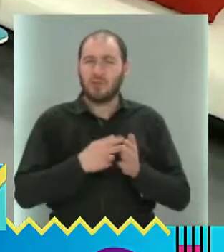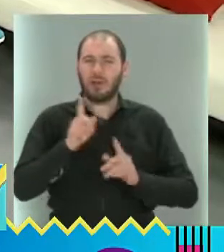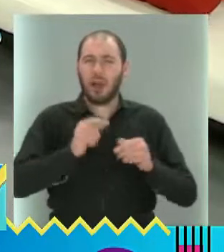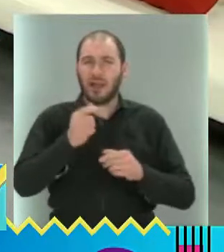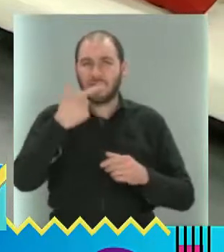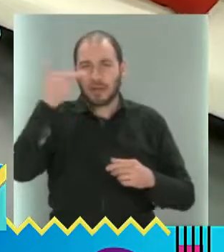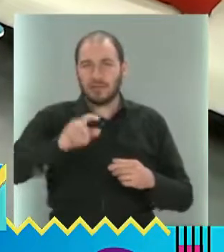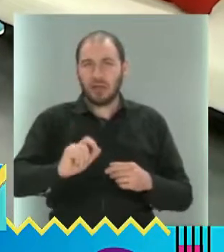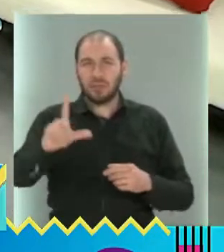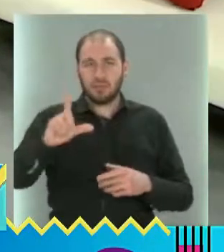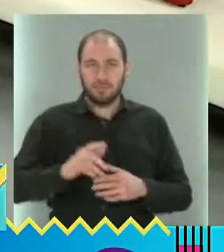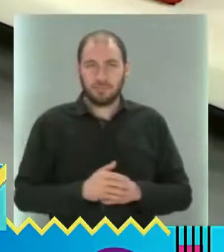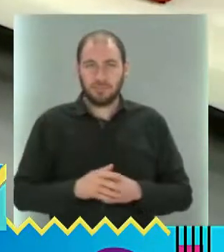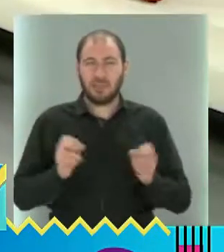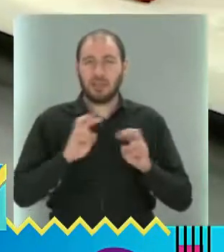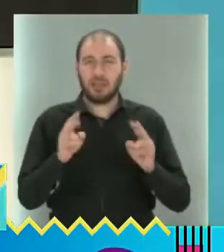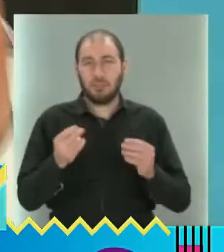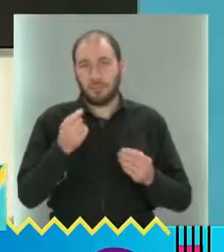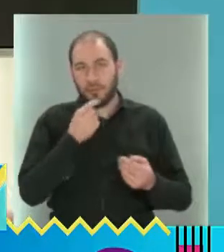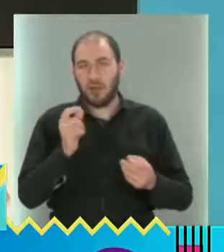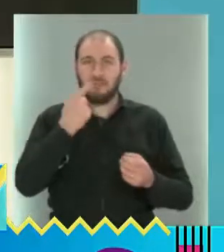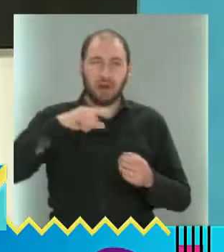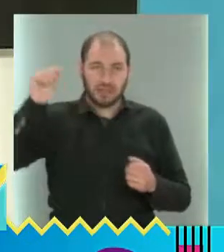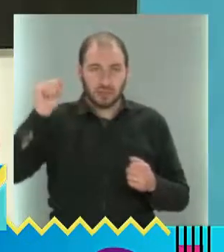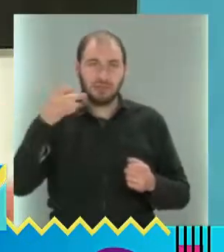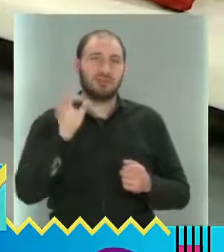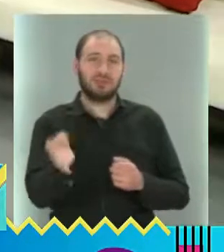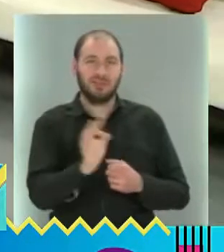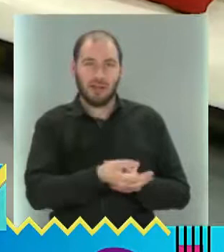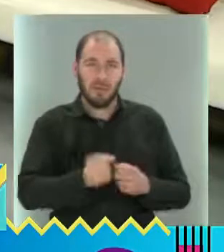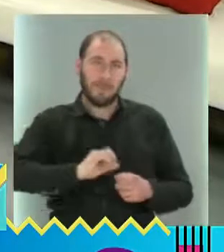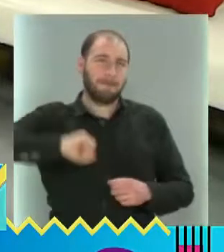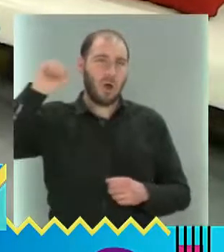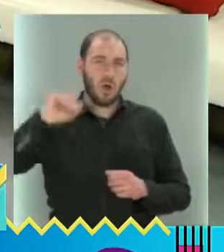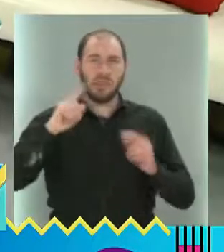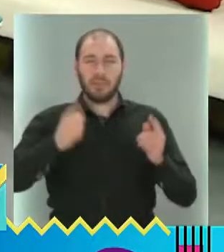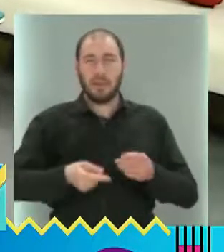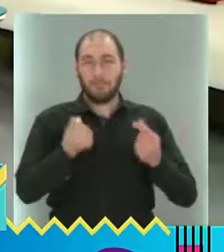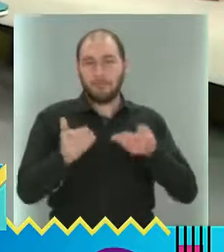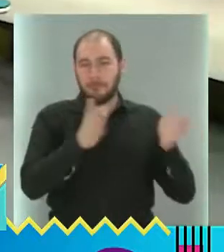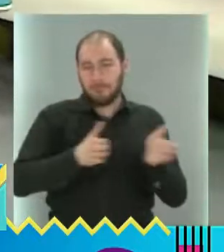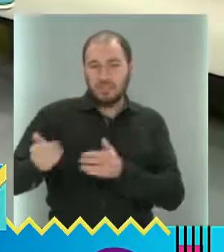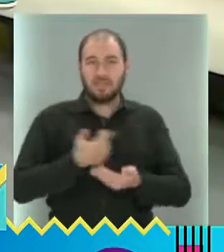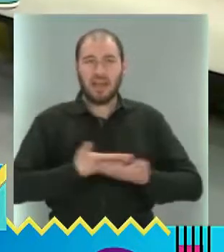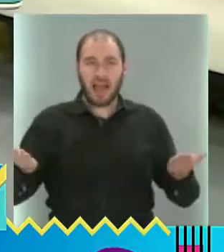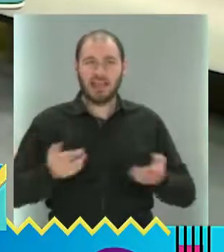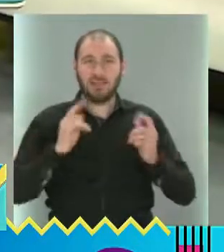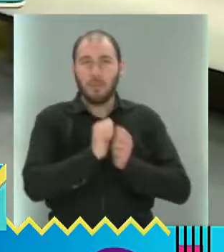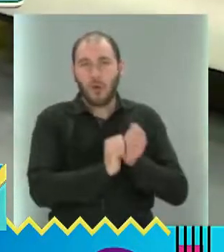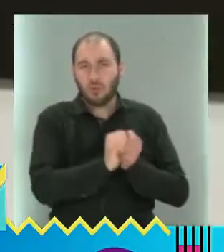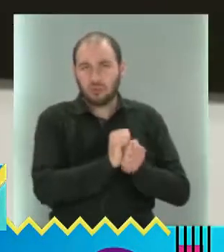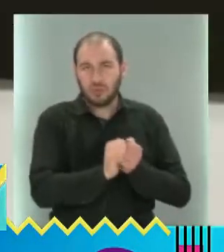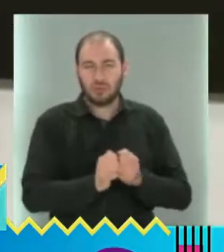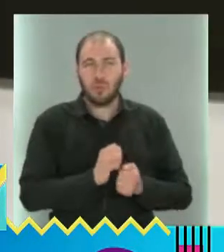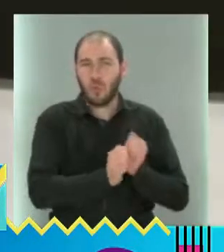aumento del combustible? En términos de, bueno, la inflación, que ya sabemos está disparada, y la cadena de precios, bueno, en general, y la productividad, digo,